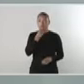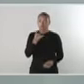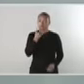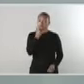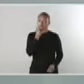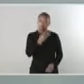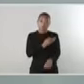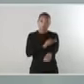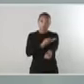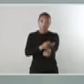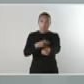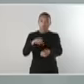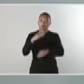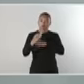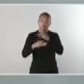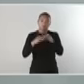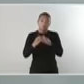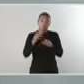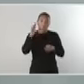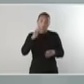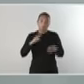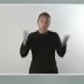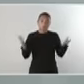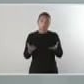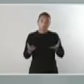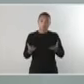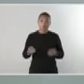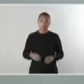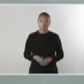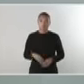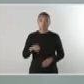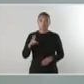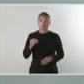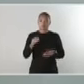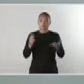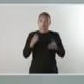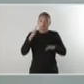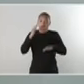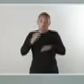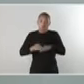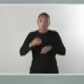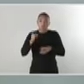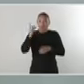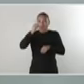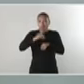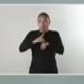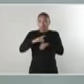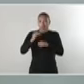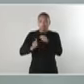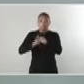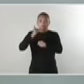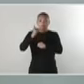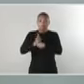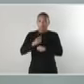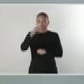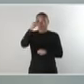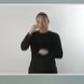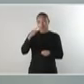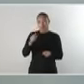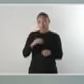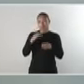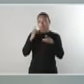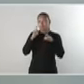por todo el daño que le han hecho no te alcanzarían los días y los años Baltazar para recorrer